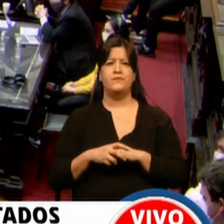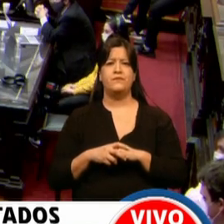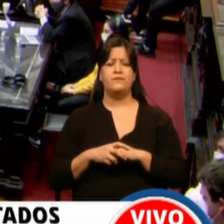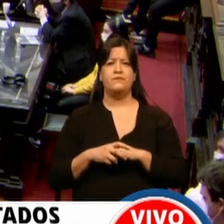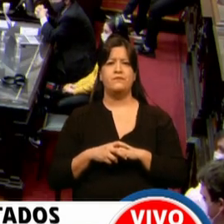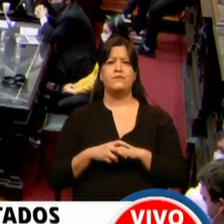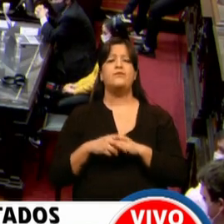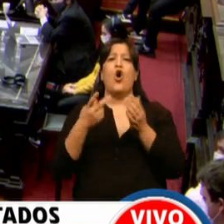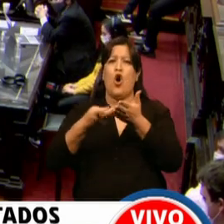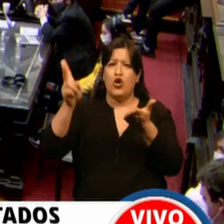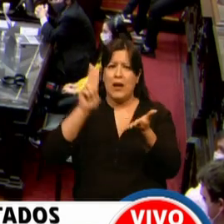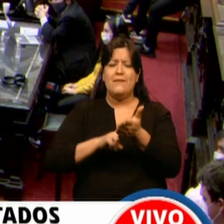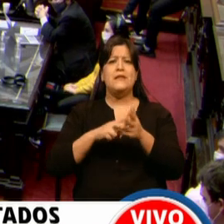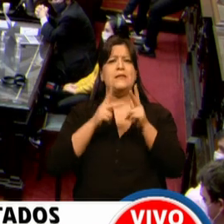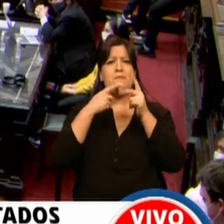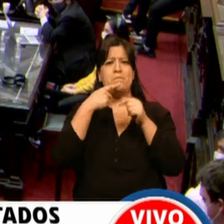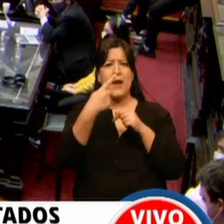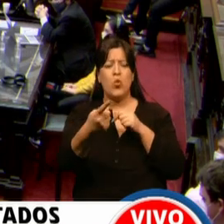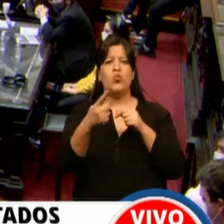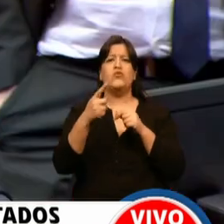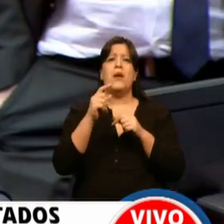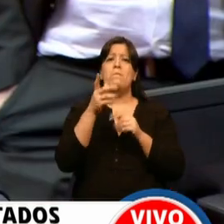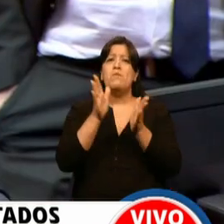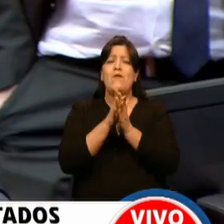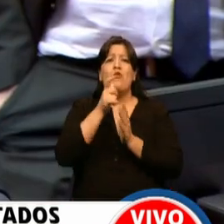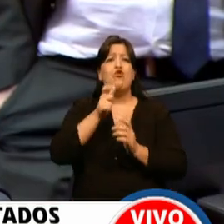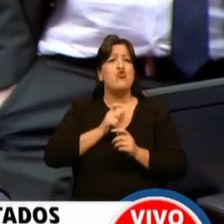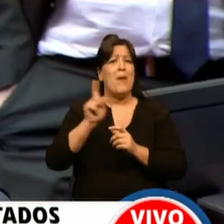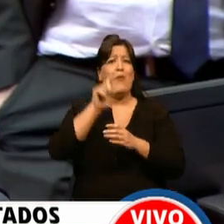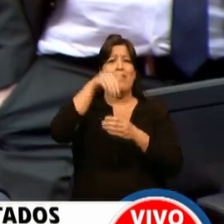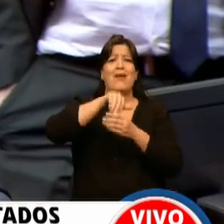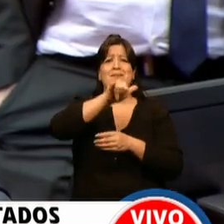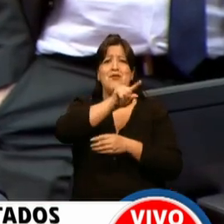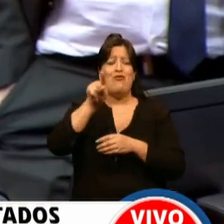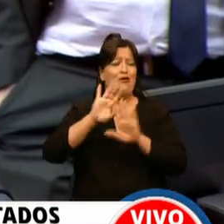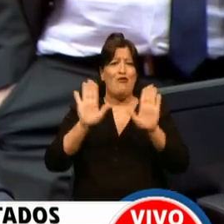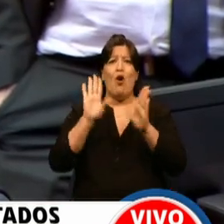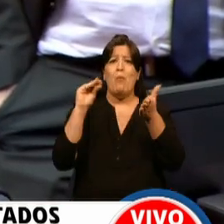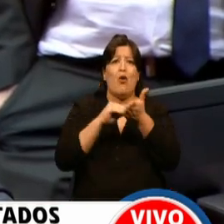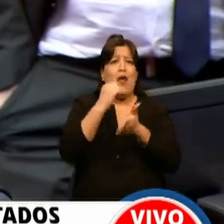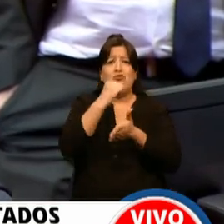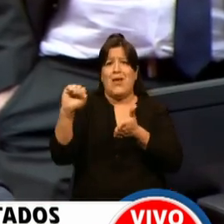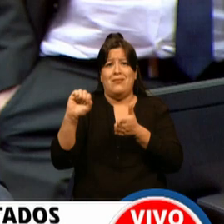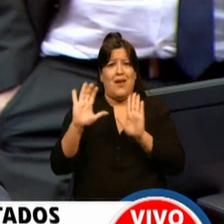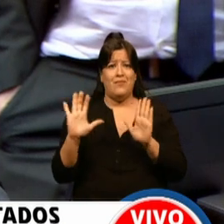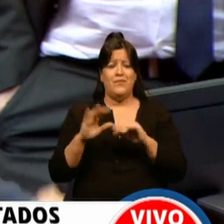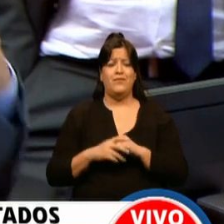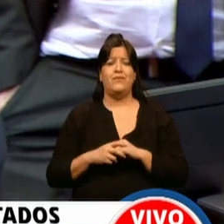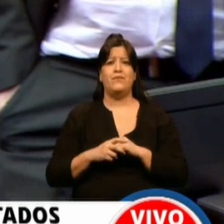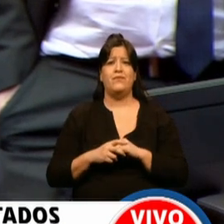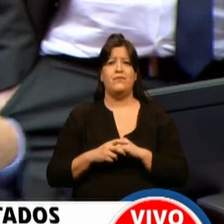voy a volver a preguntar a los que nombres y no me conteste en sentido de su voto los voy a considerar ausentes a la hora de votar